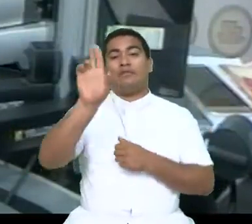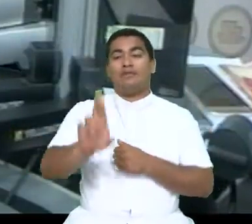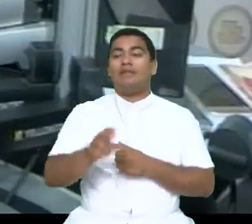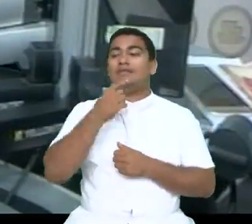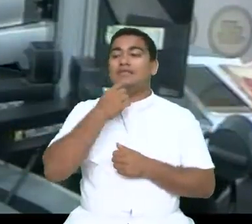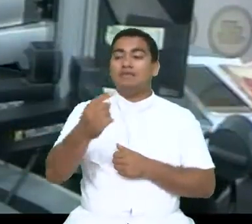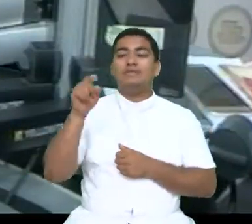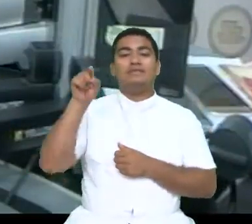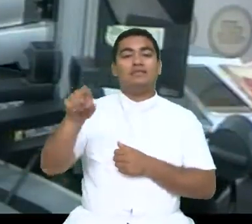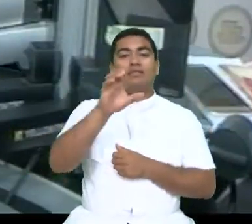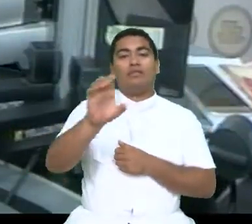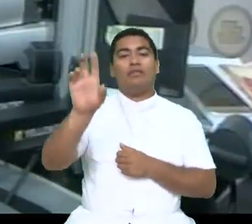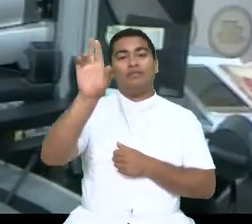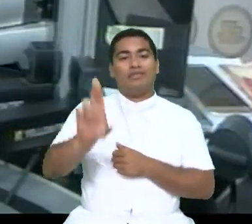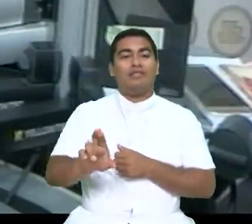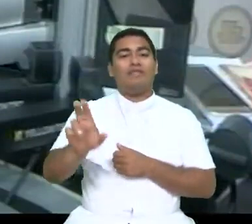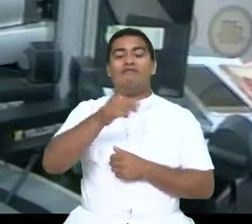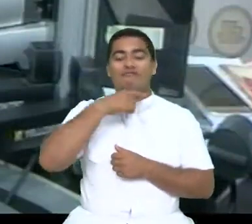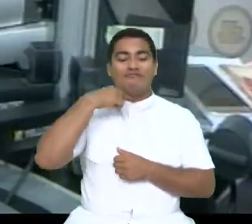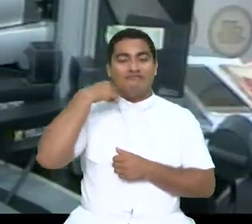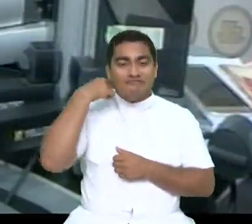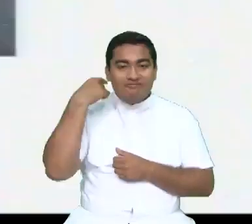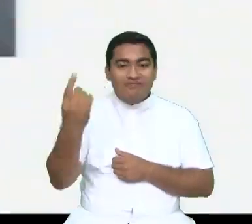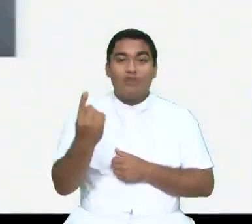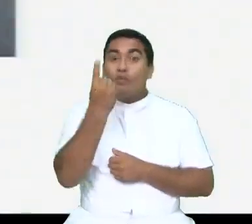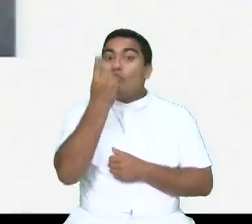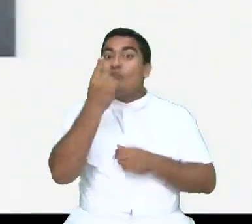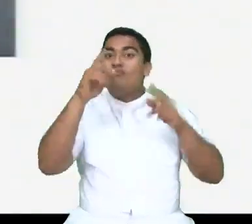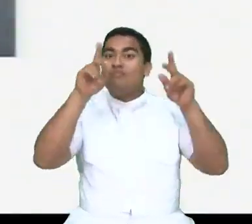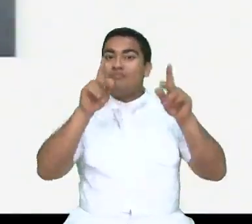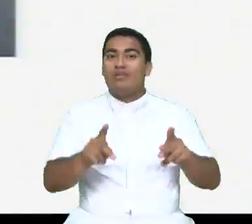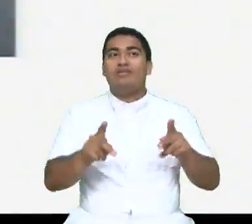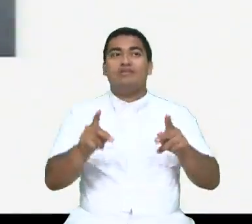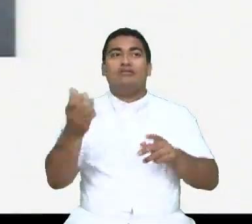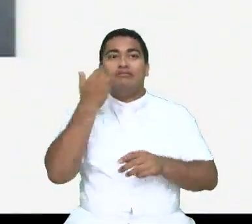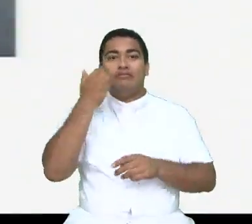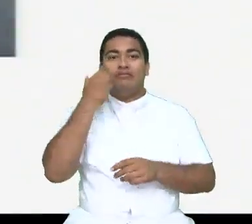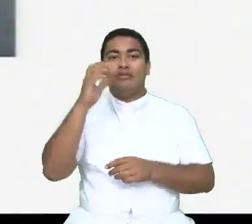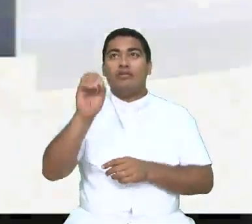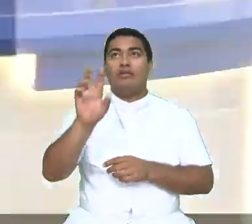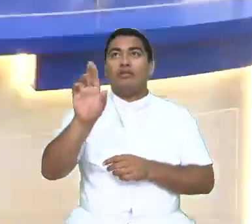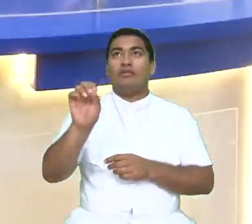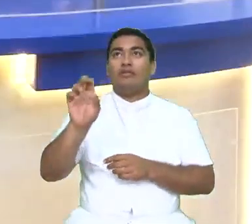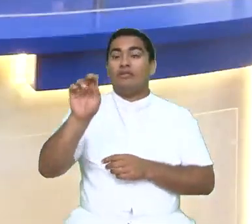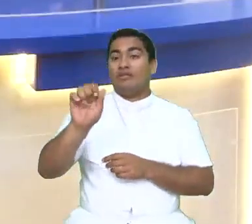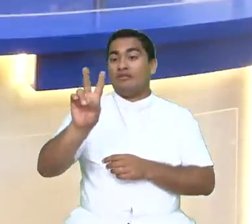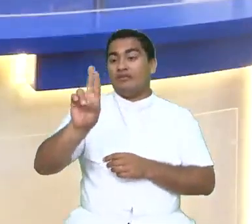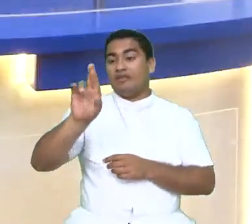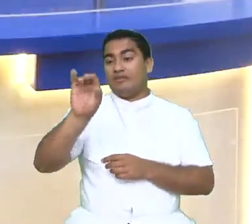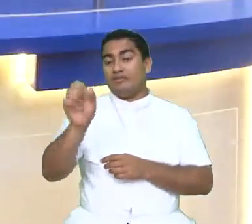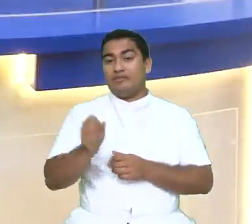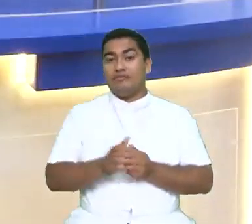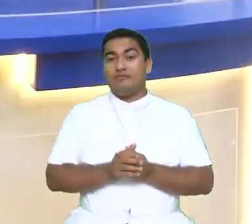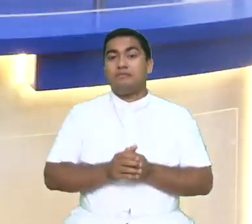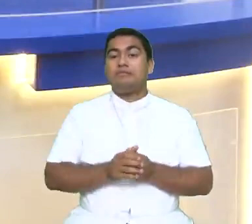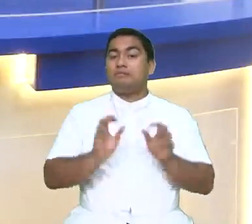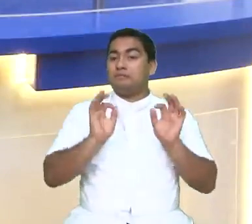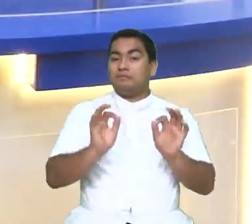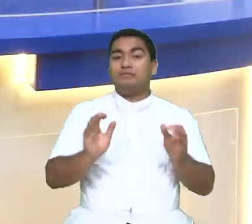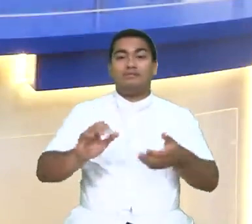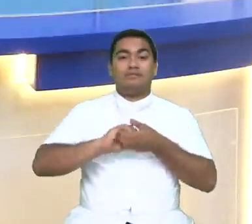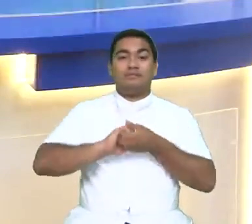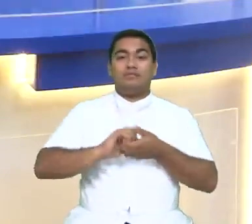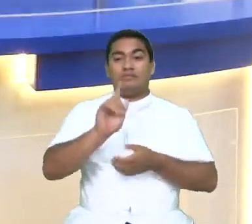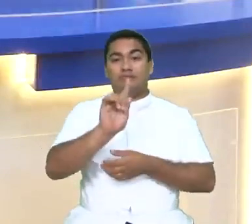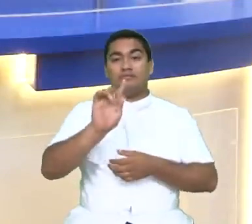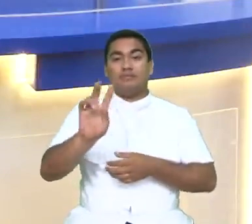ya el primer caso positivo de coronavirus en Costa Rica. Se trata de una mujer. Bien, estimados